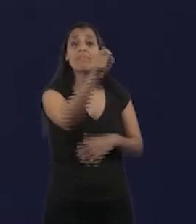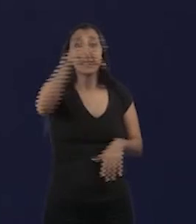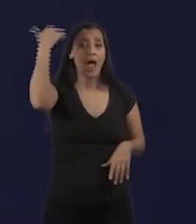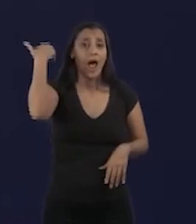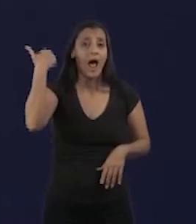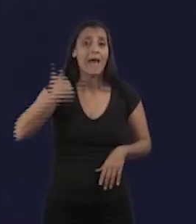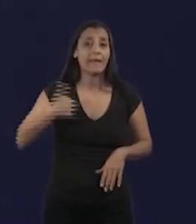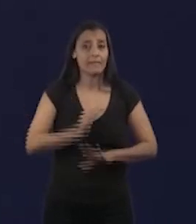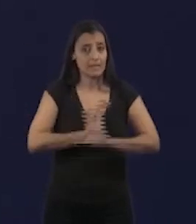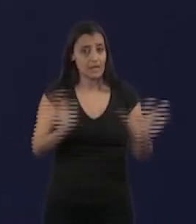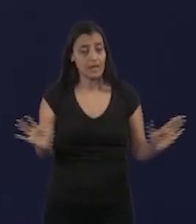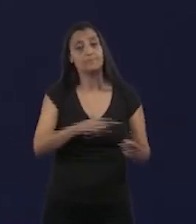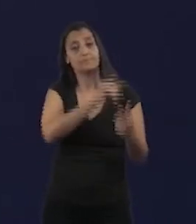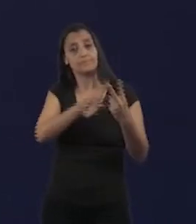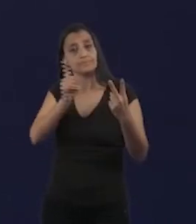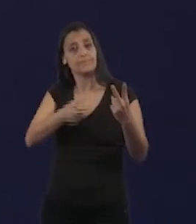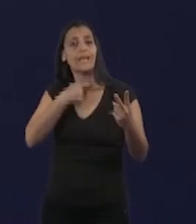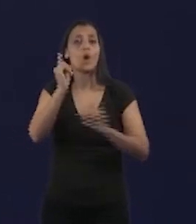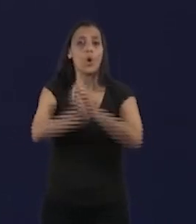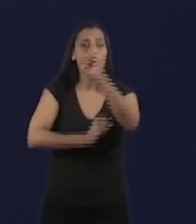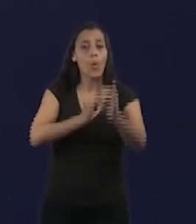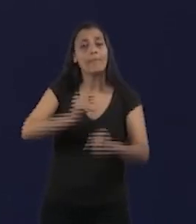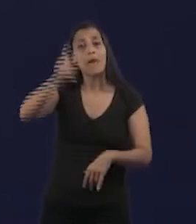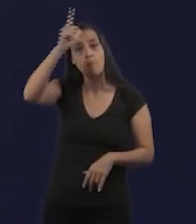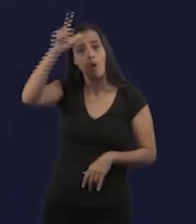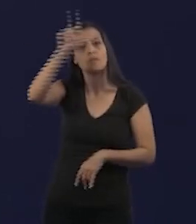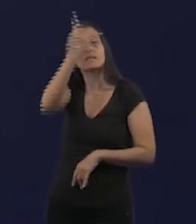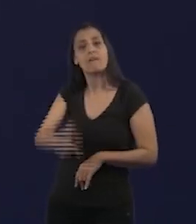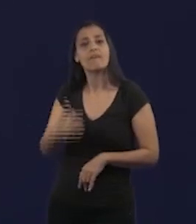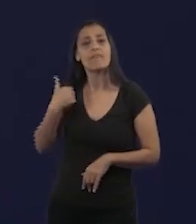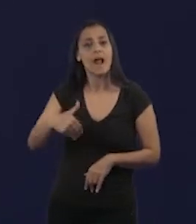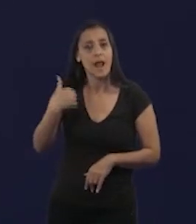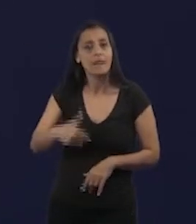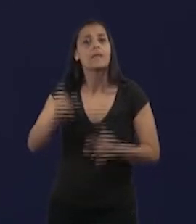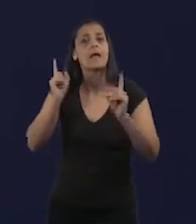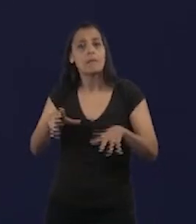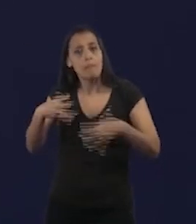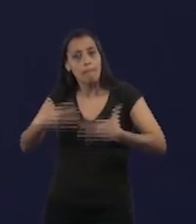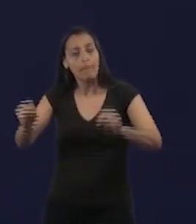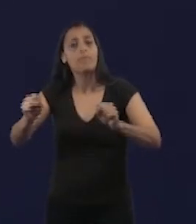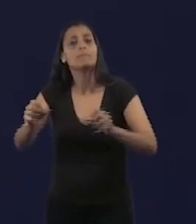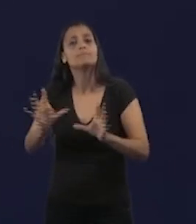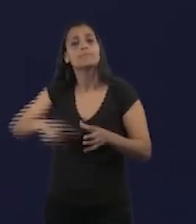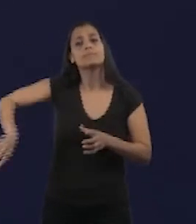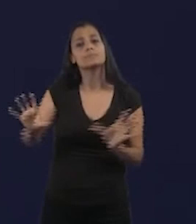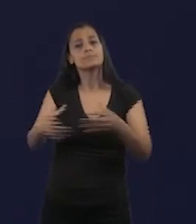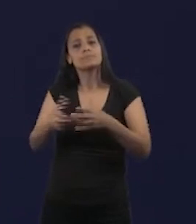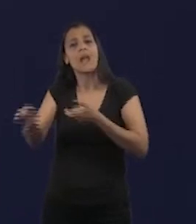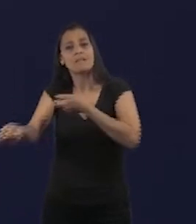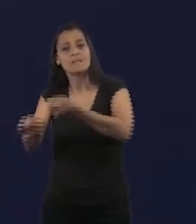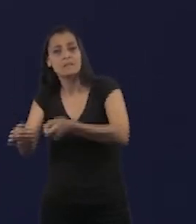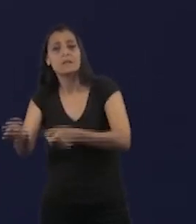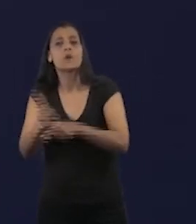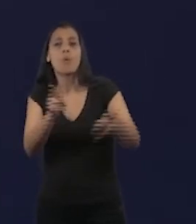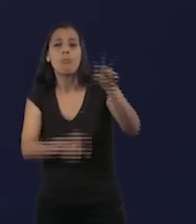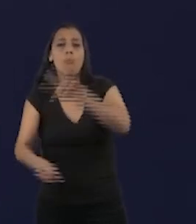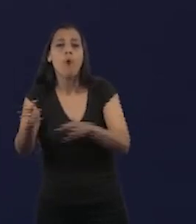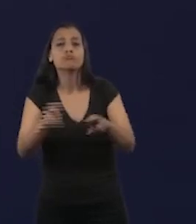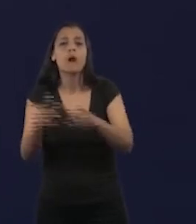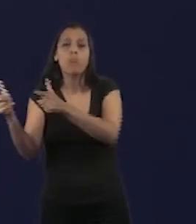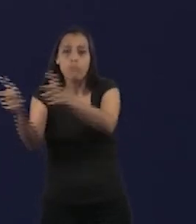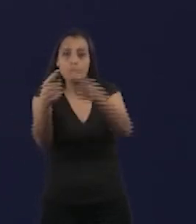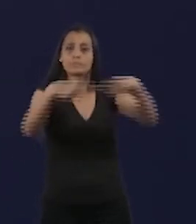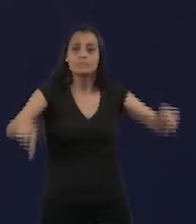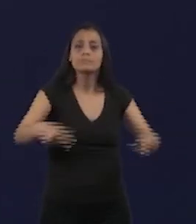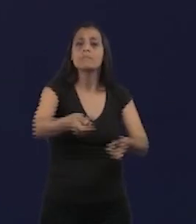Argentina por otro lado contarles que la policía federal Argentina desmanteló una organización criminal dedicada a la casa y comercialización ilegal